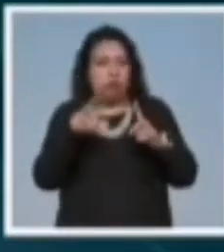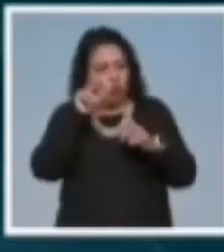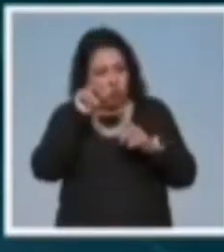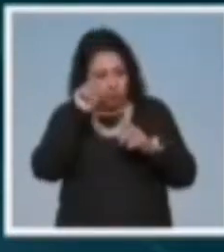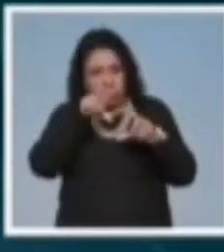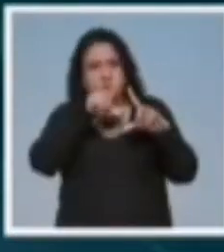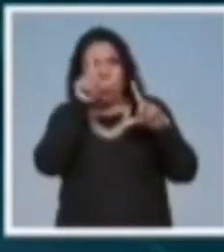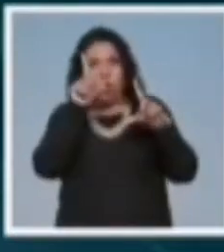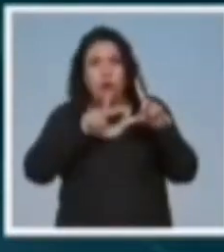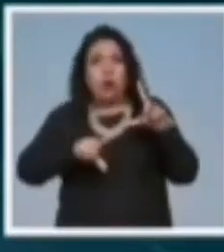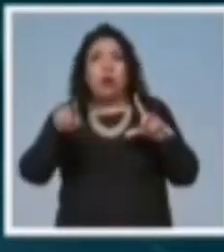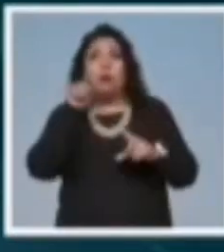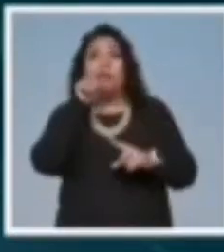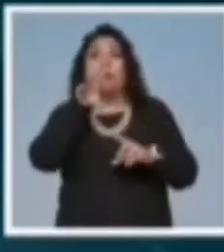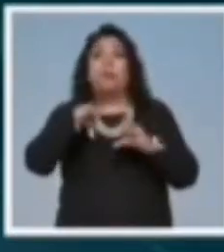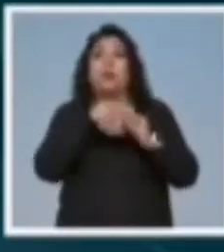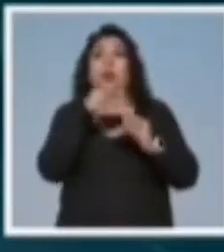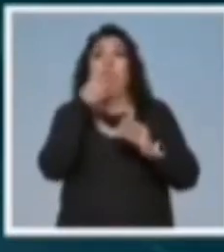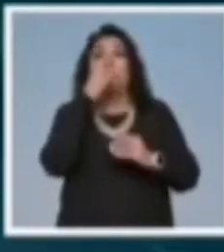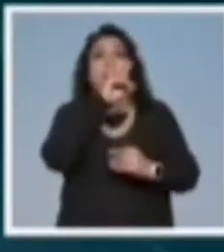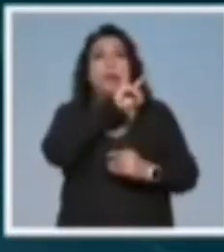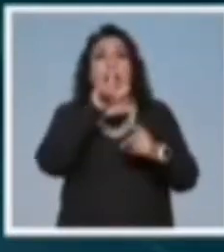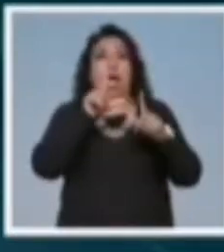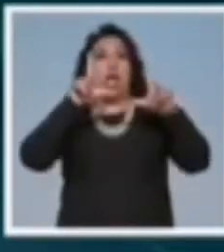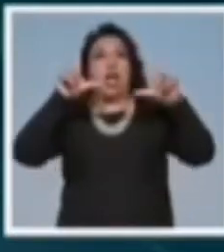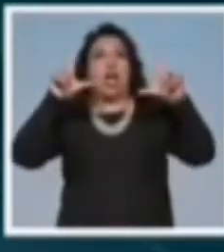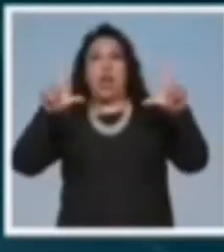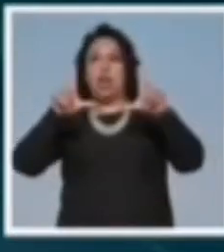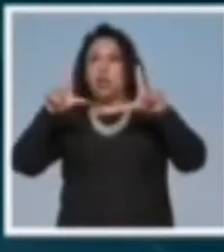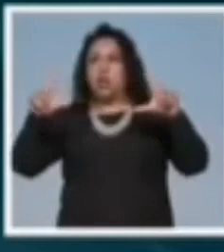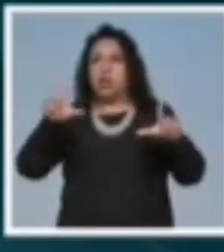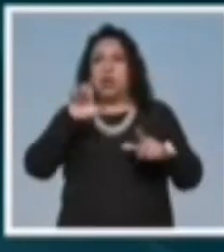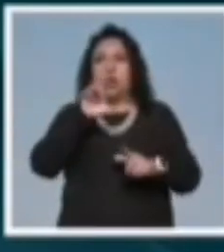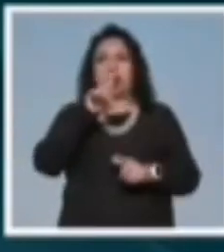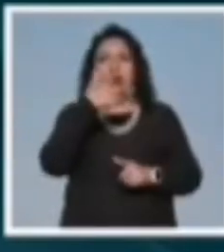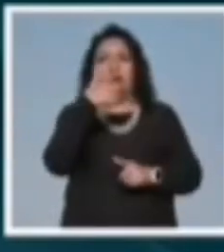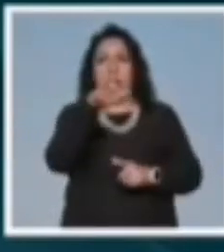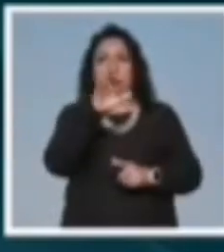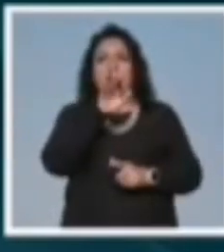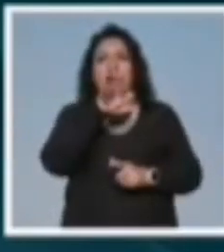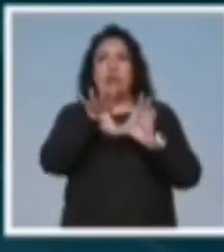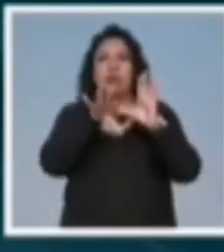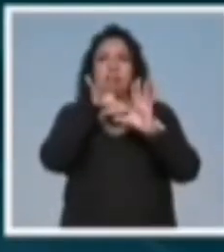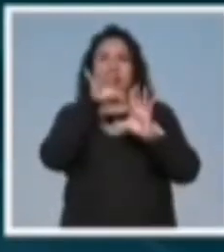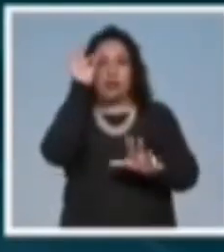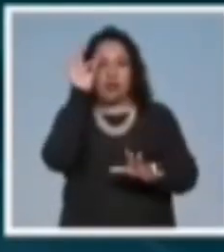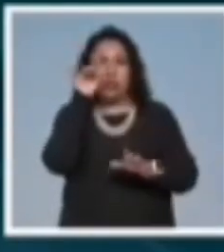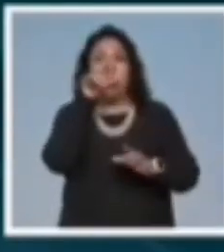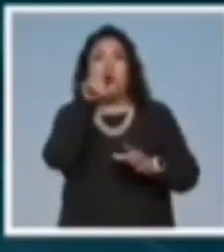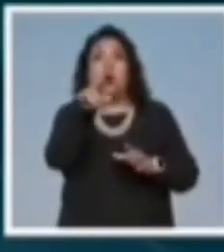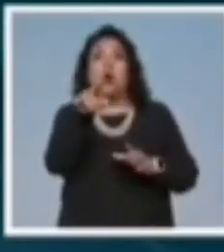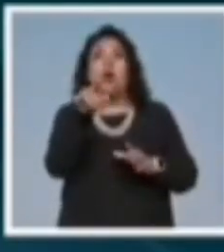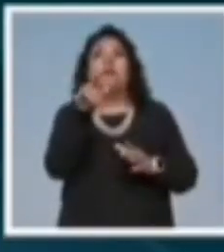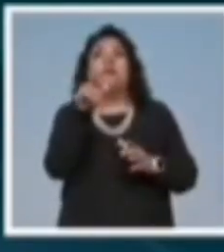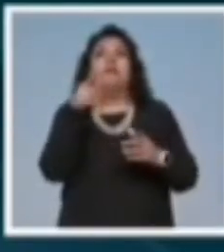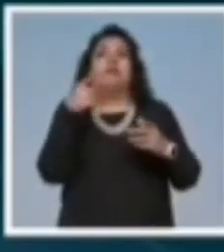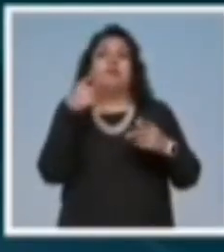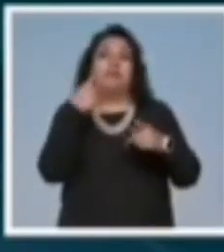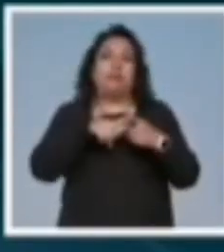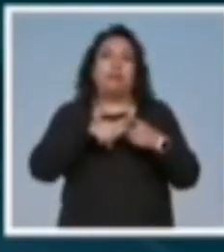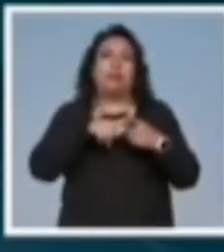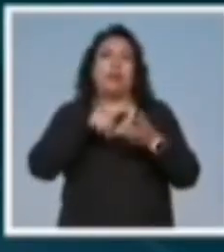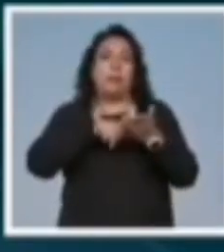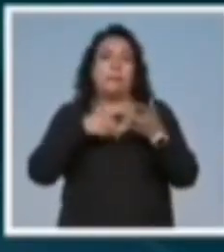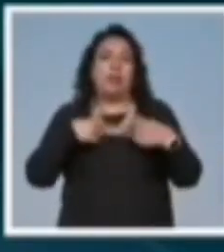nacional. Integrada por 4 piezas de gran formato, para el Vergel, Fabián Chaires seleccionó obras en donde se apropia de personajes de